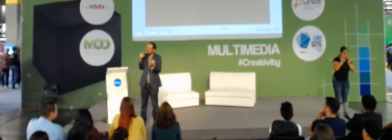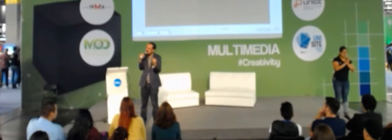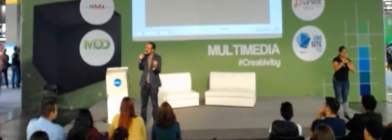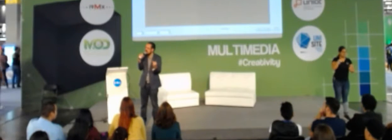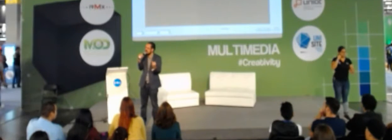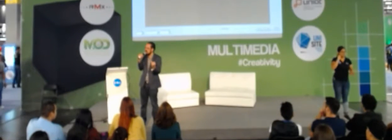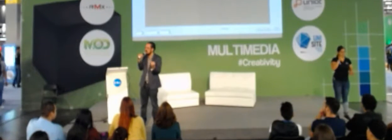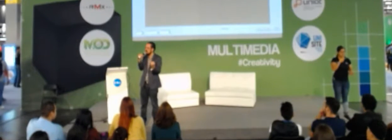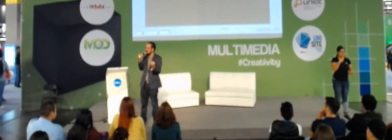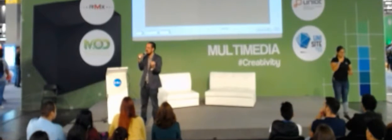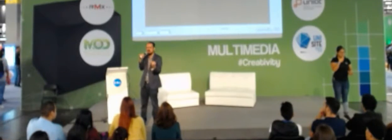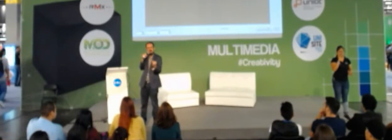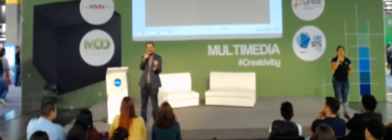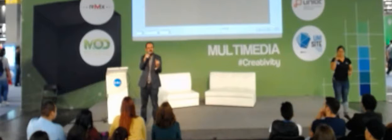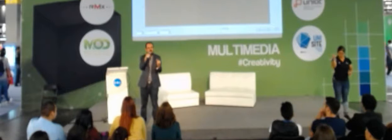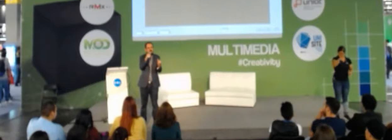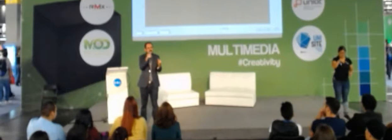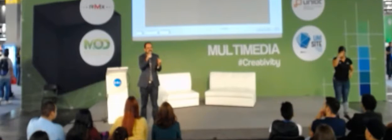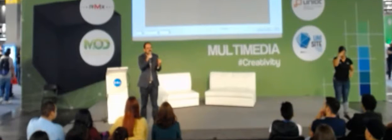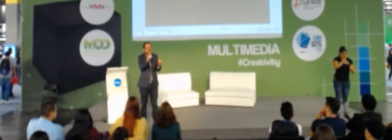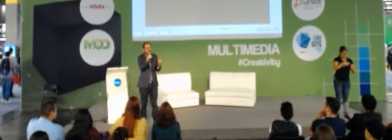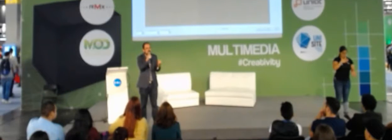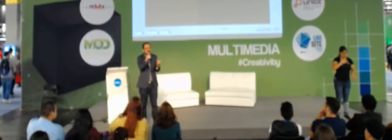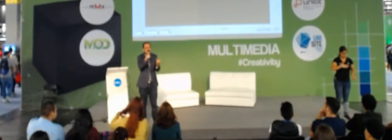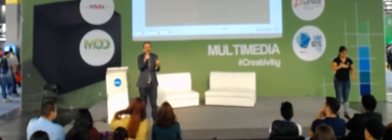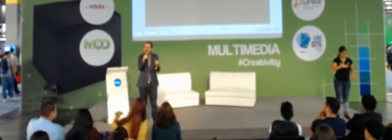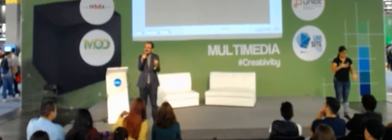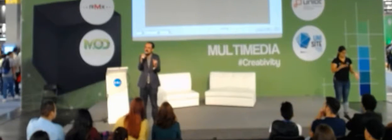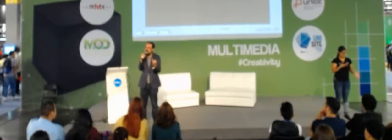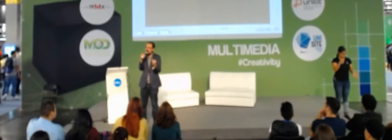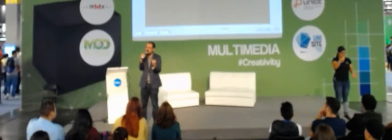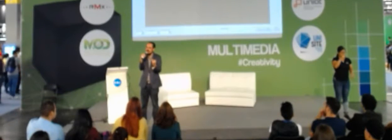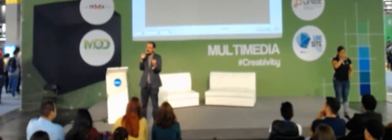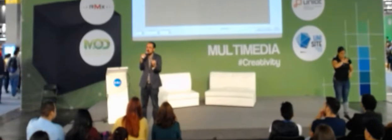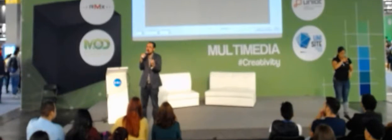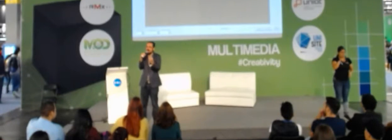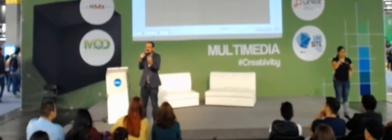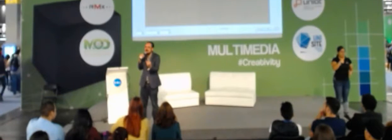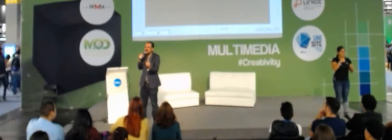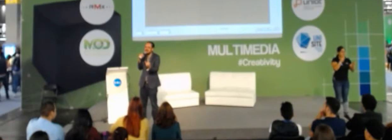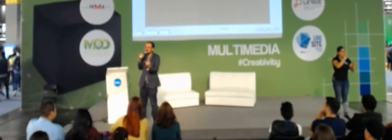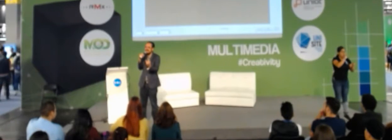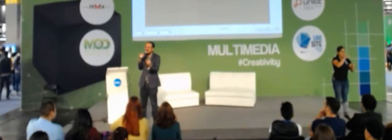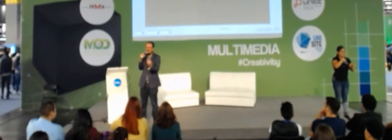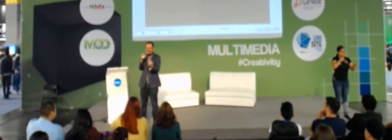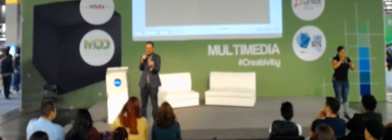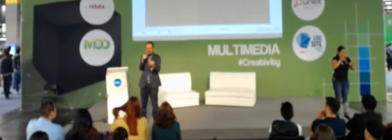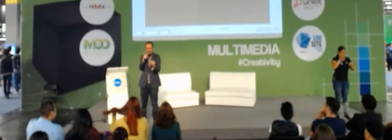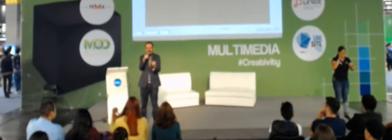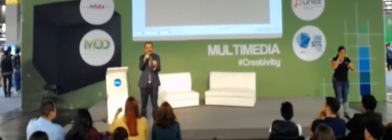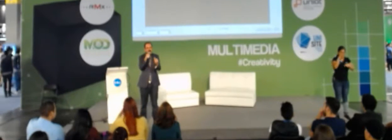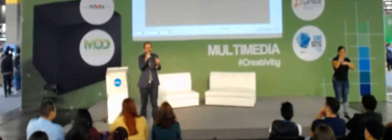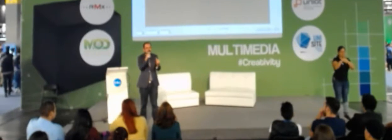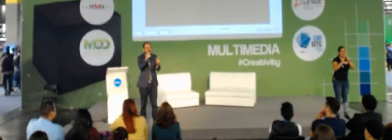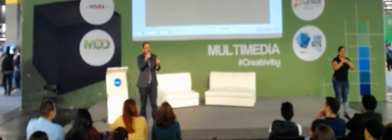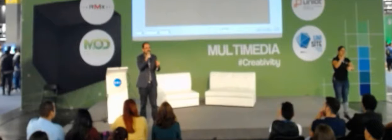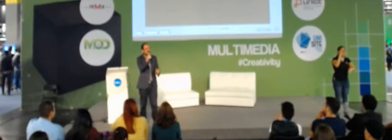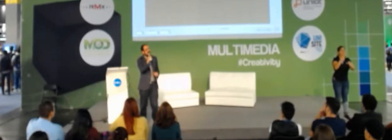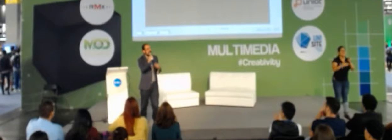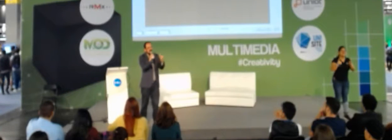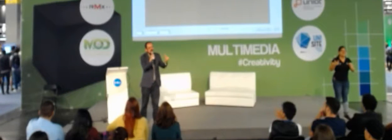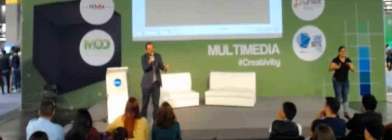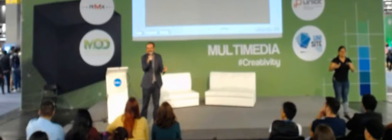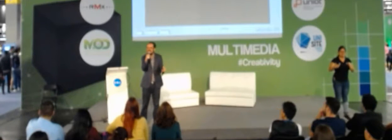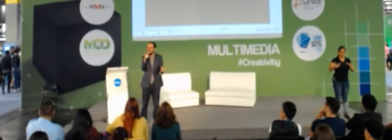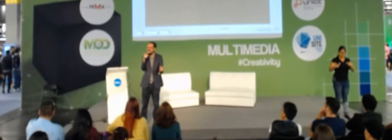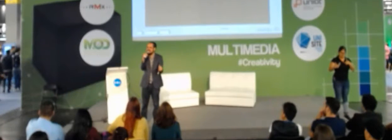parece justo eso? ¿Te parece justo rogar por algo por lo que tú trabajaste? ¿A algo a lo que tú